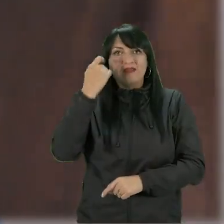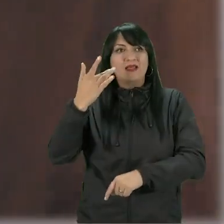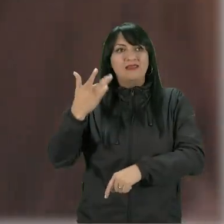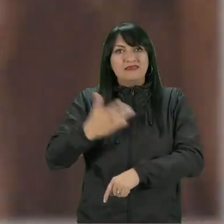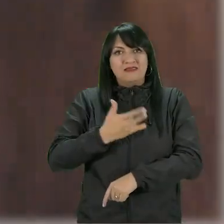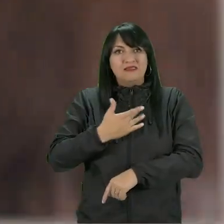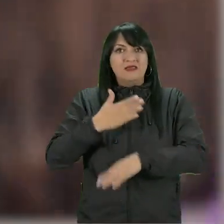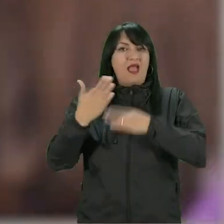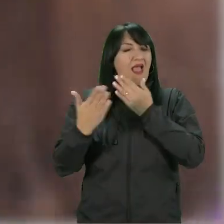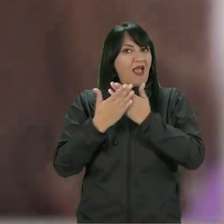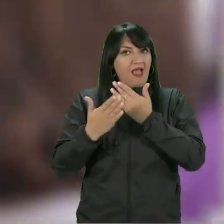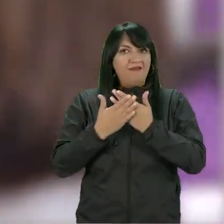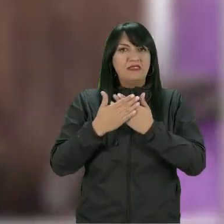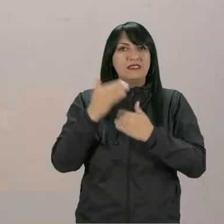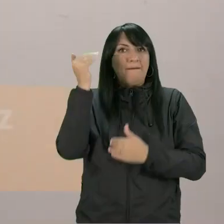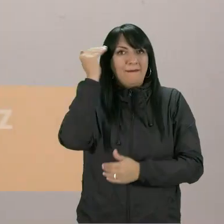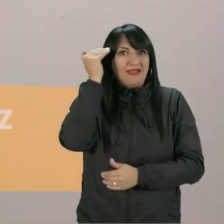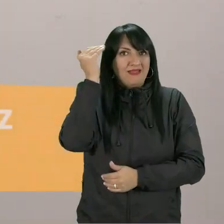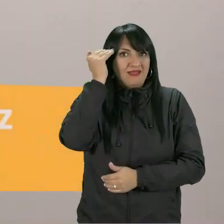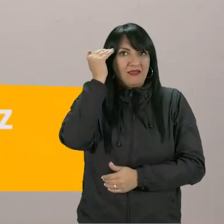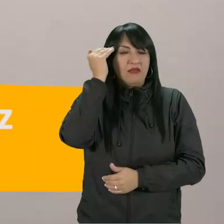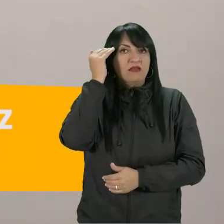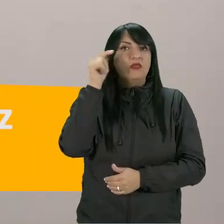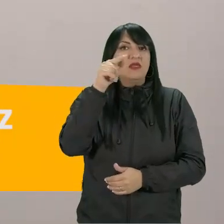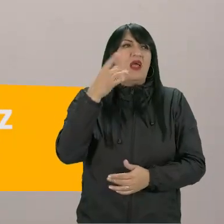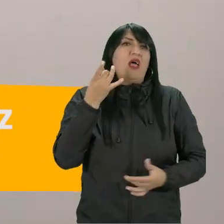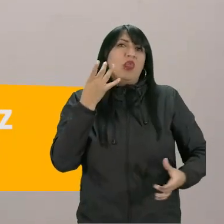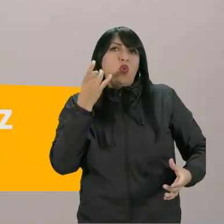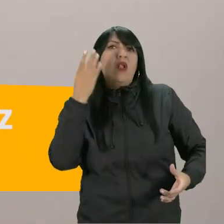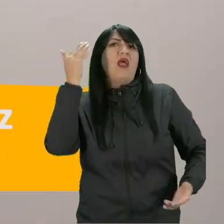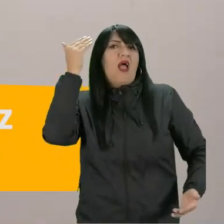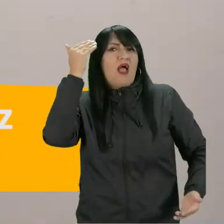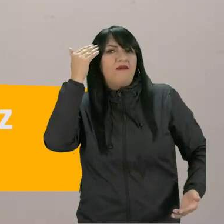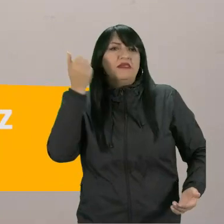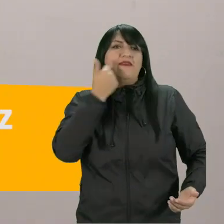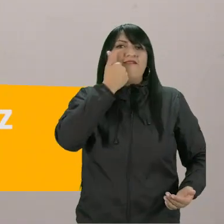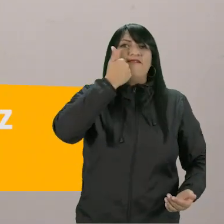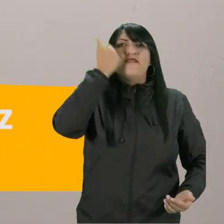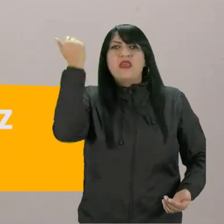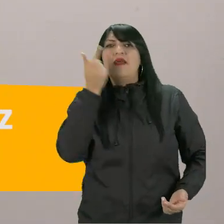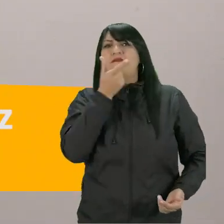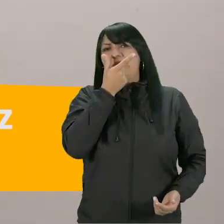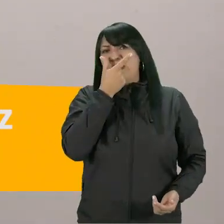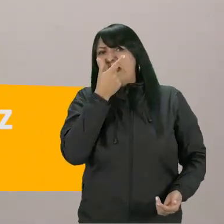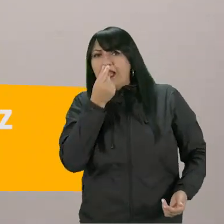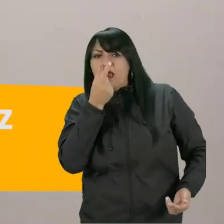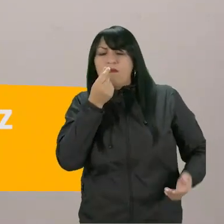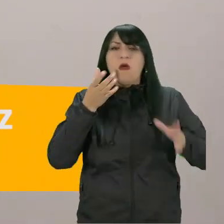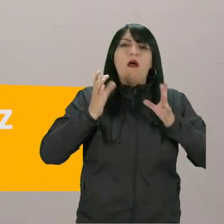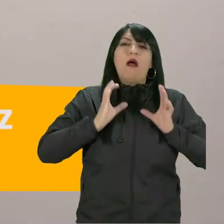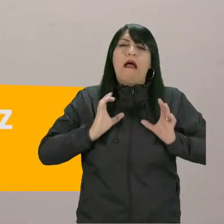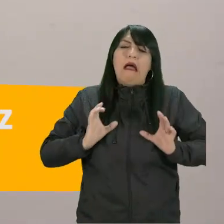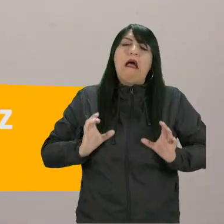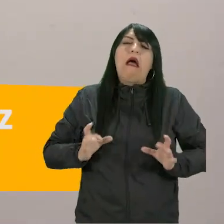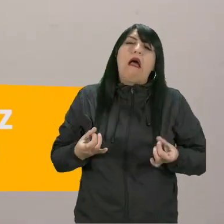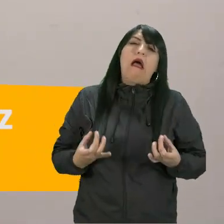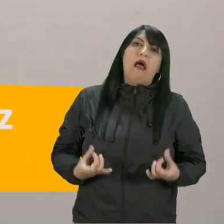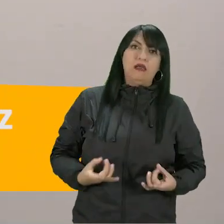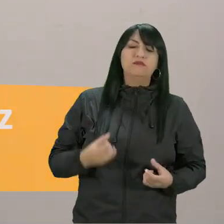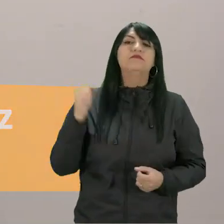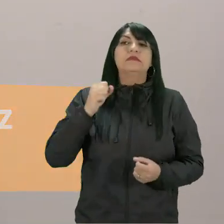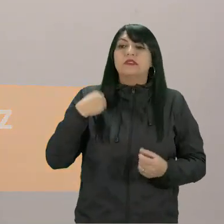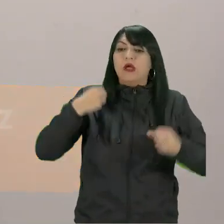frente a la importancia que tiene nuestra salud mental siempre estamos más preocupados por las dolencias físicas una fiebre una gripa